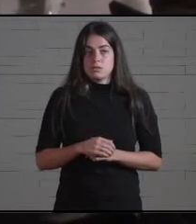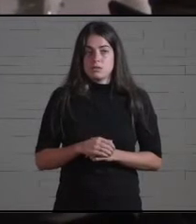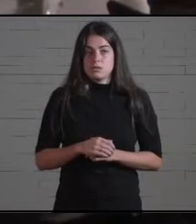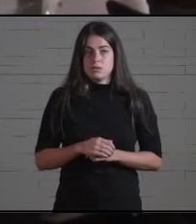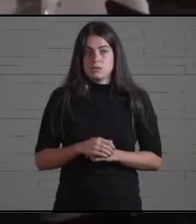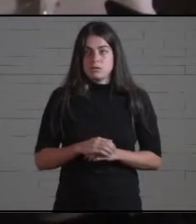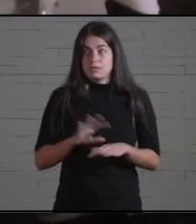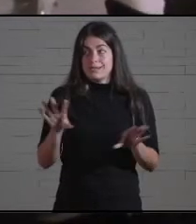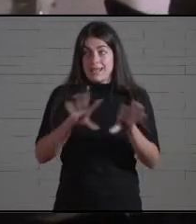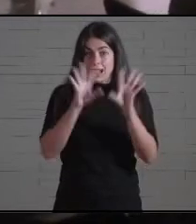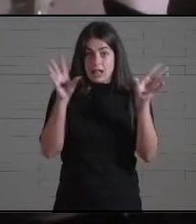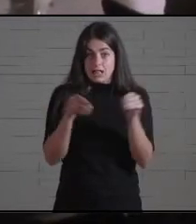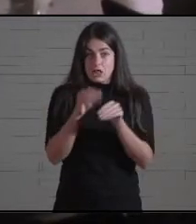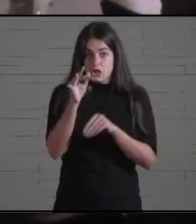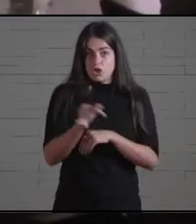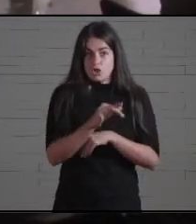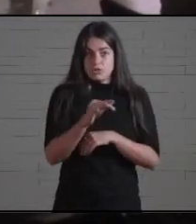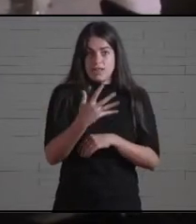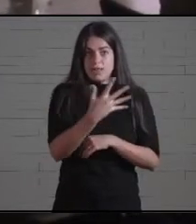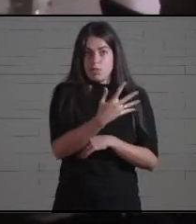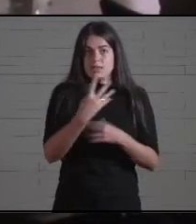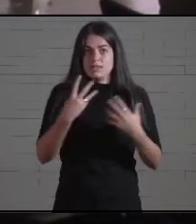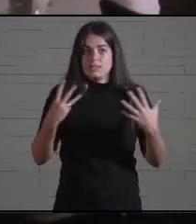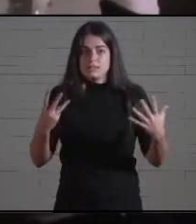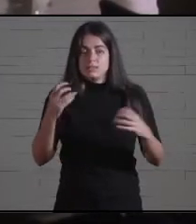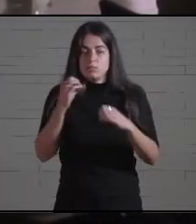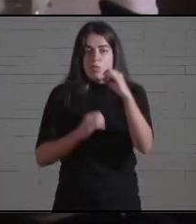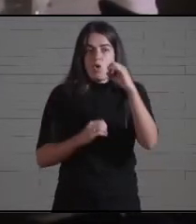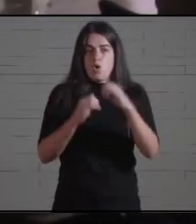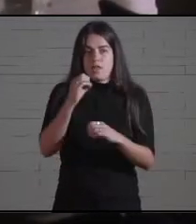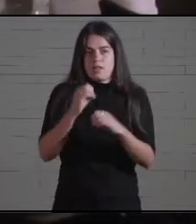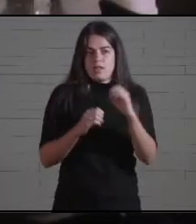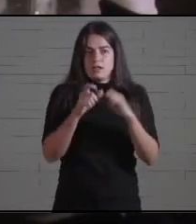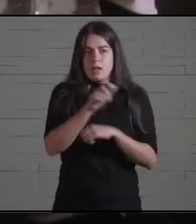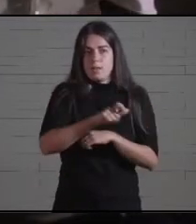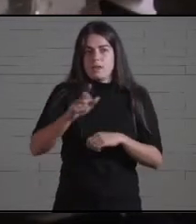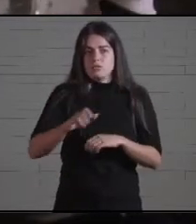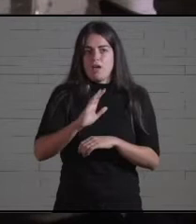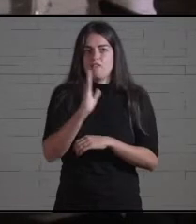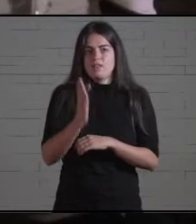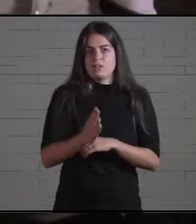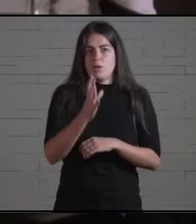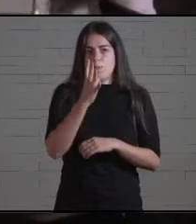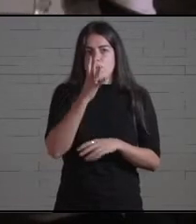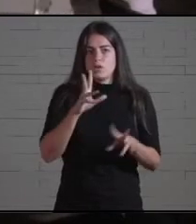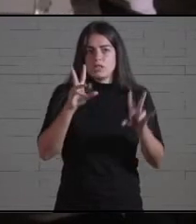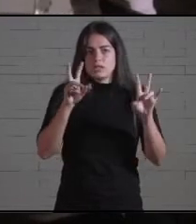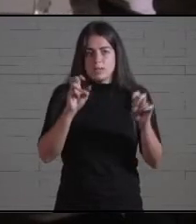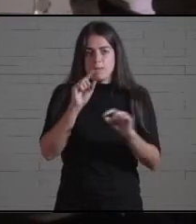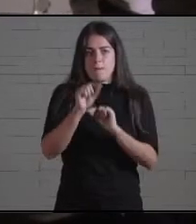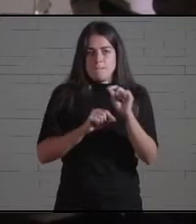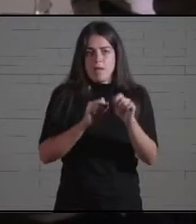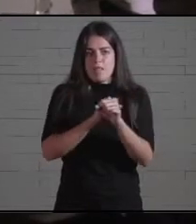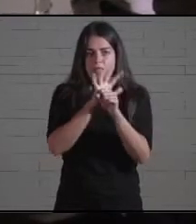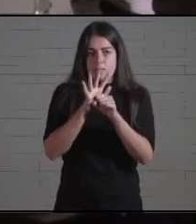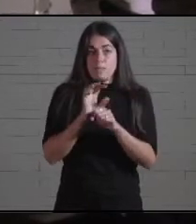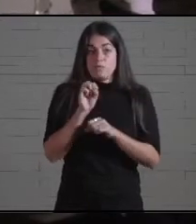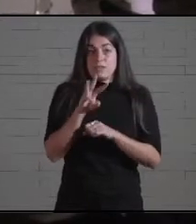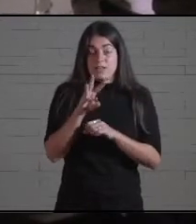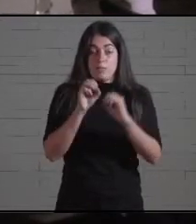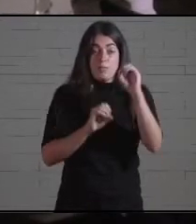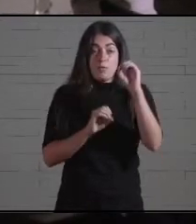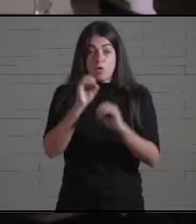en total, un 56% han sido afectados por la pandemia. Un 13% ha perdido